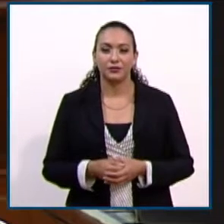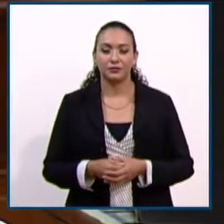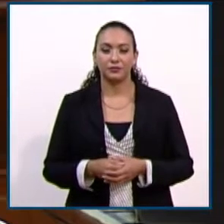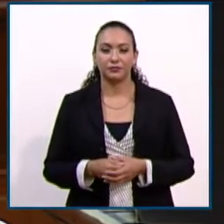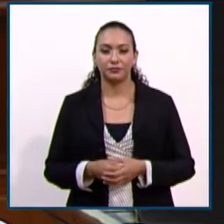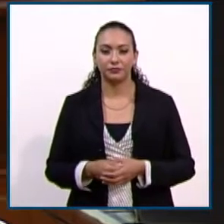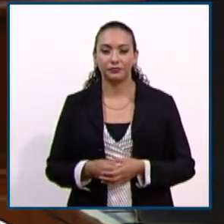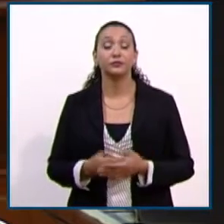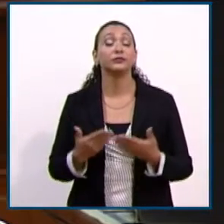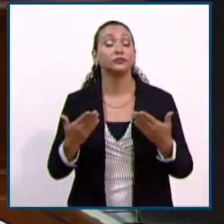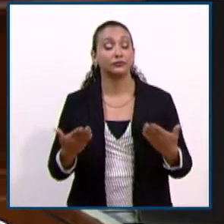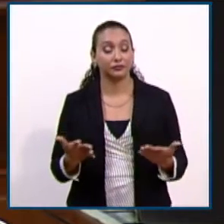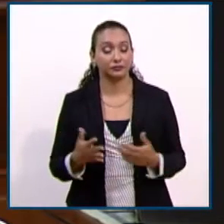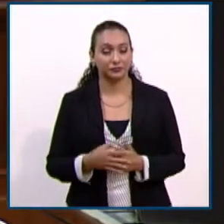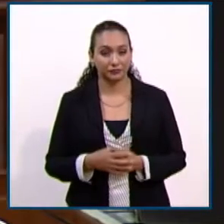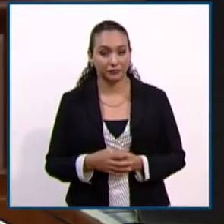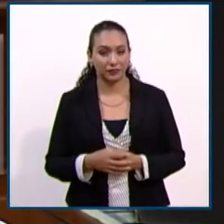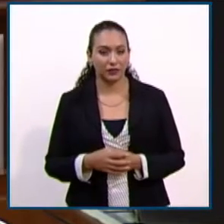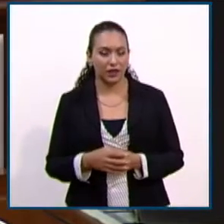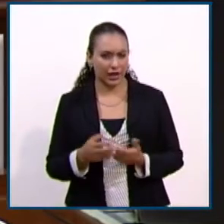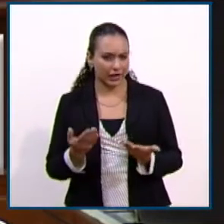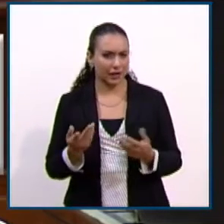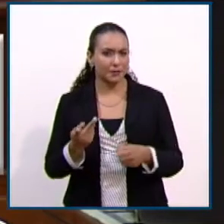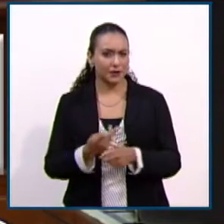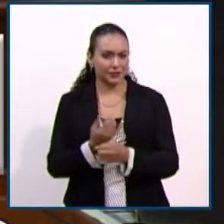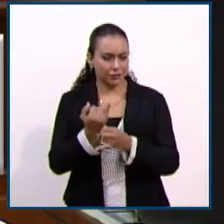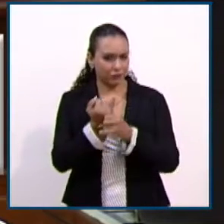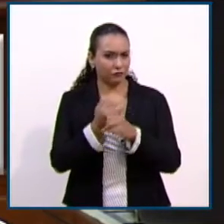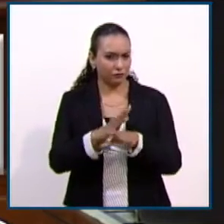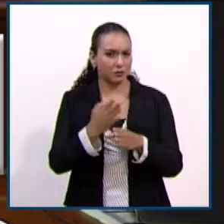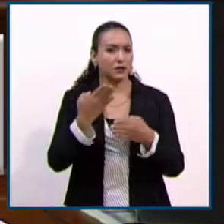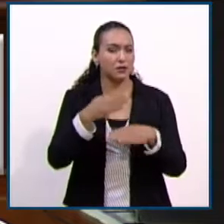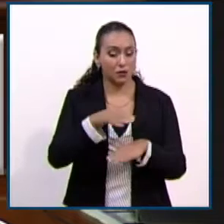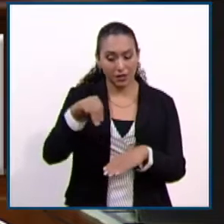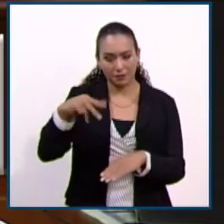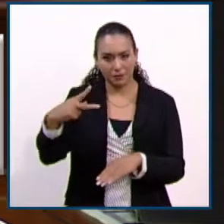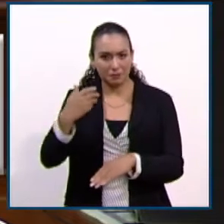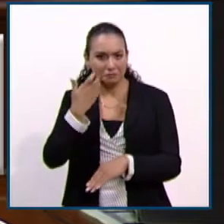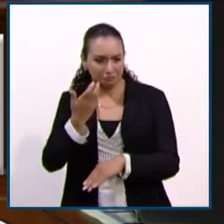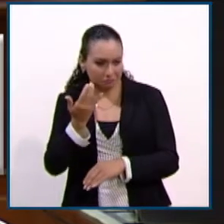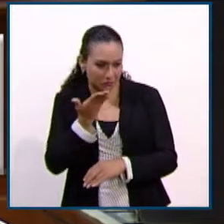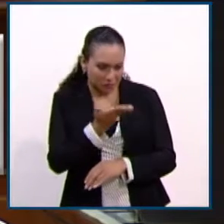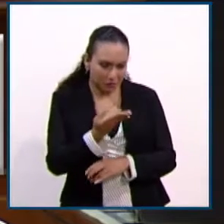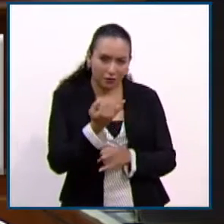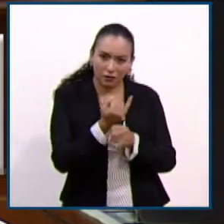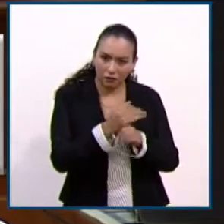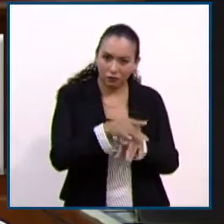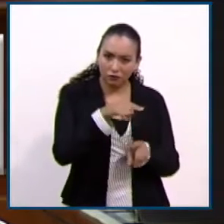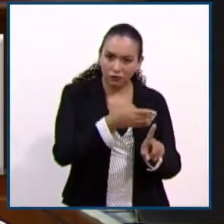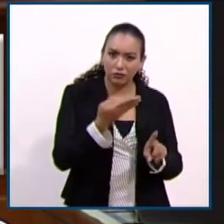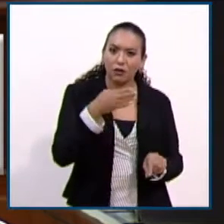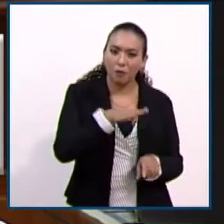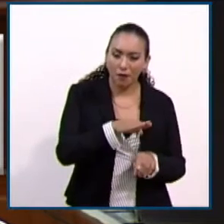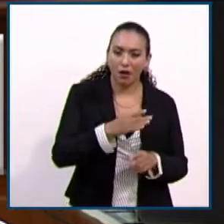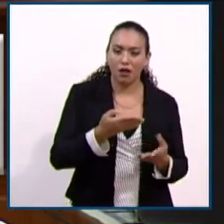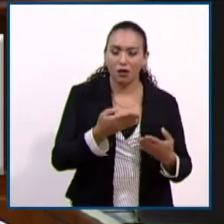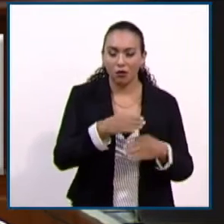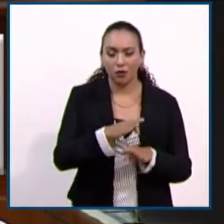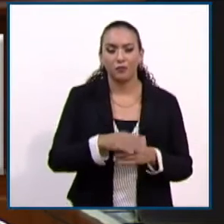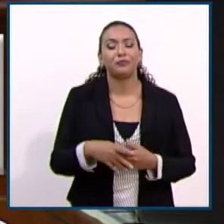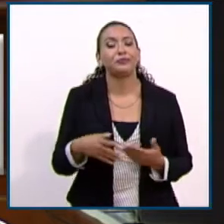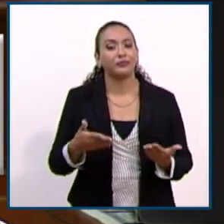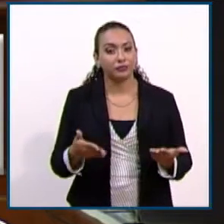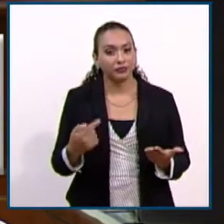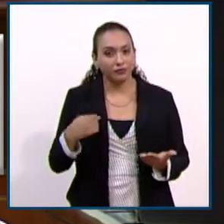En la excepción relativa a la información que pueda solicitar el Ministerio Público, considero que